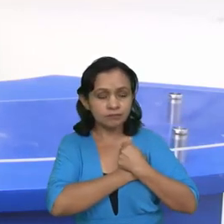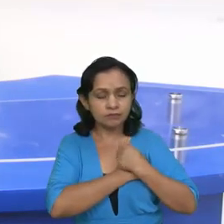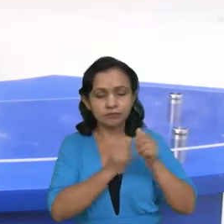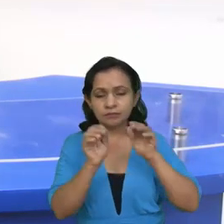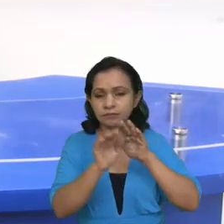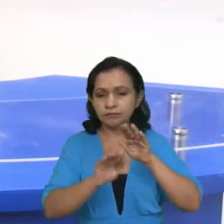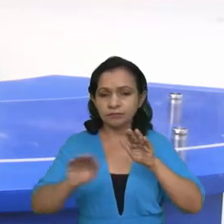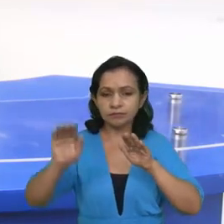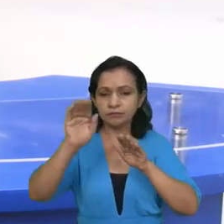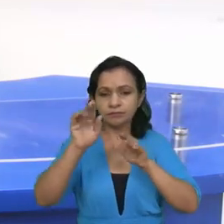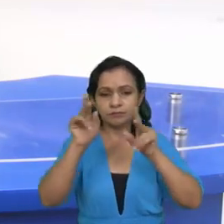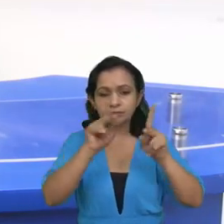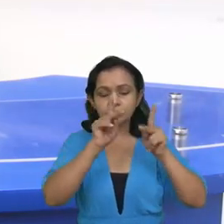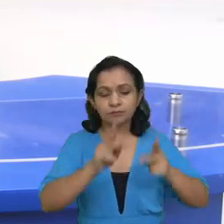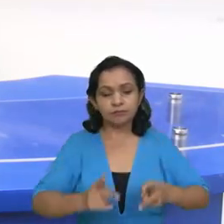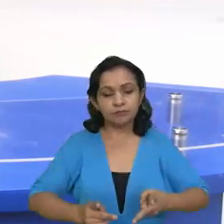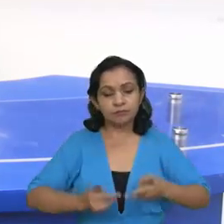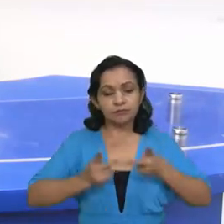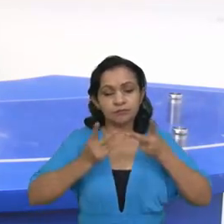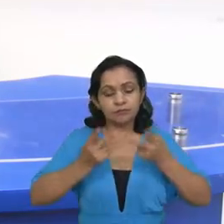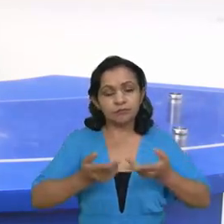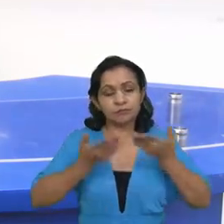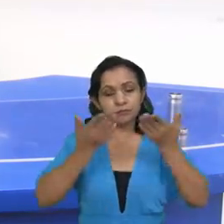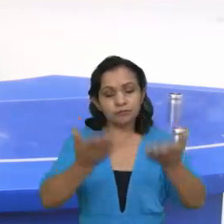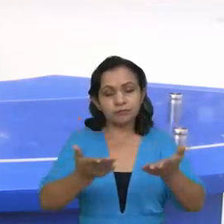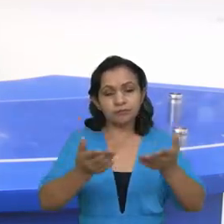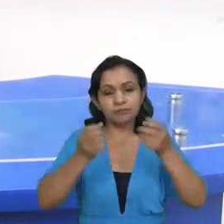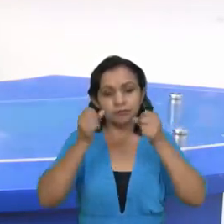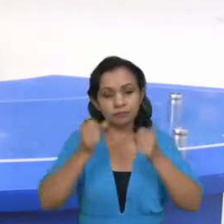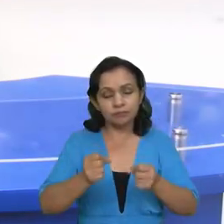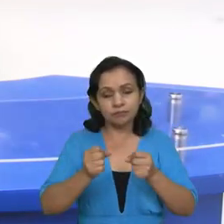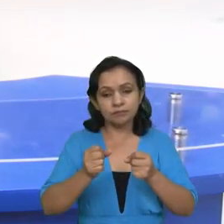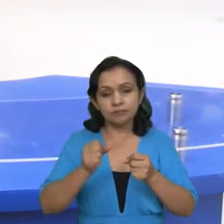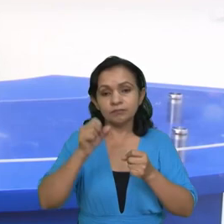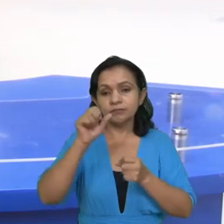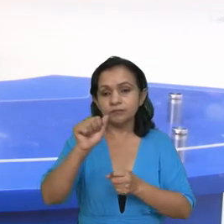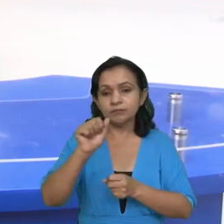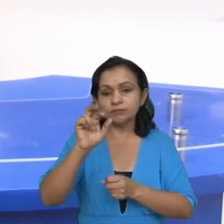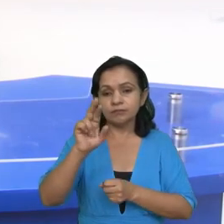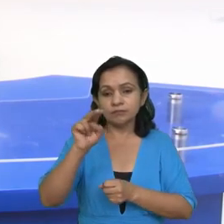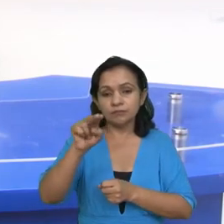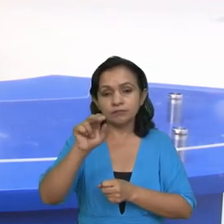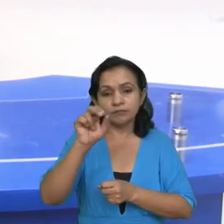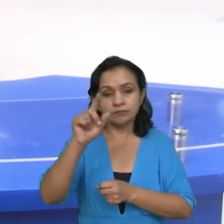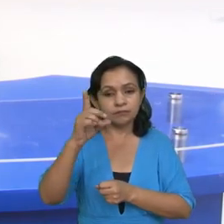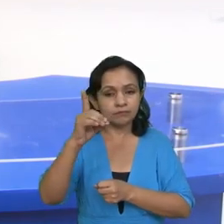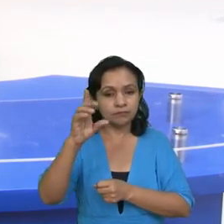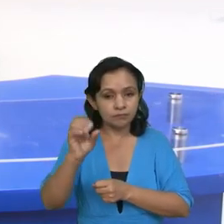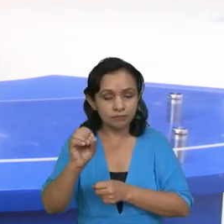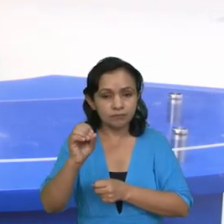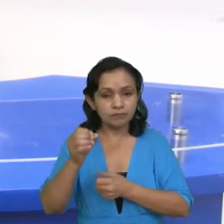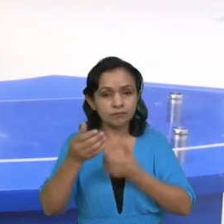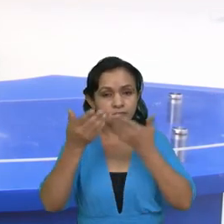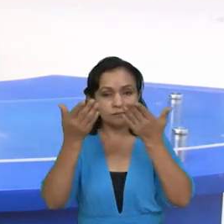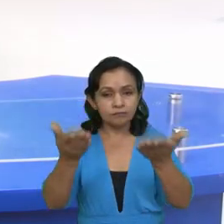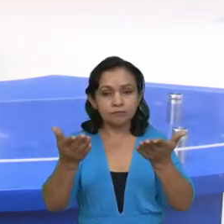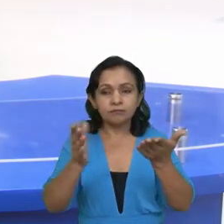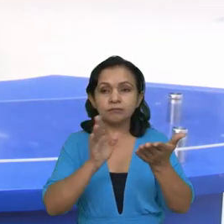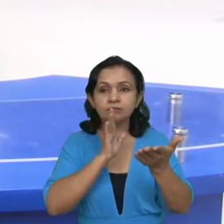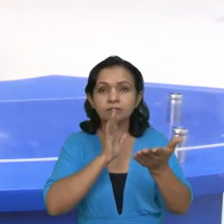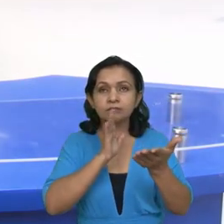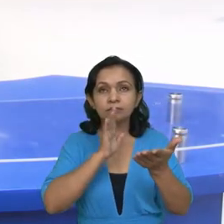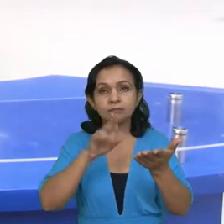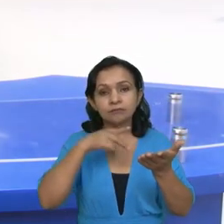que el que entrega la vida y así lo hizo el compañero arnoldo cuán a continuación nosotros le vamos a dejar las